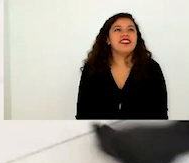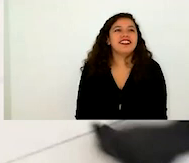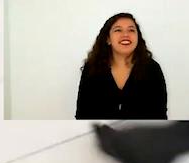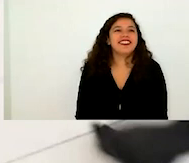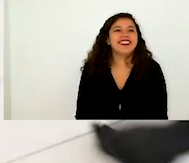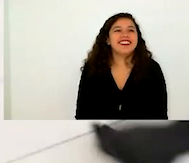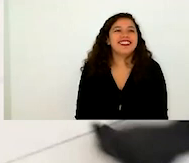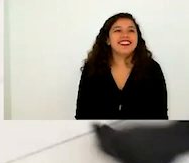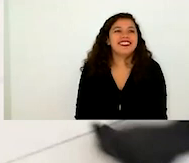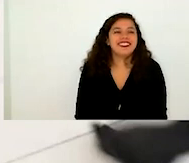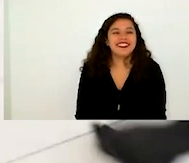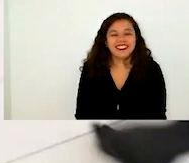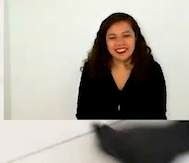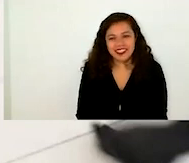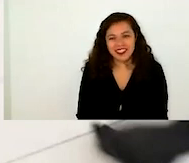vamos a ver